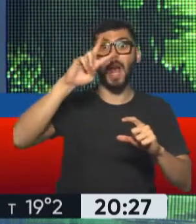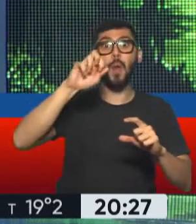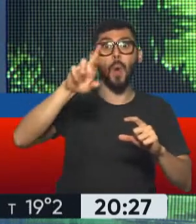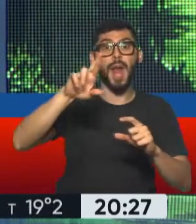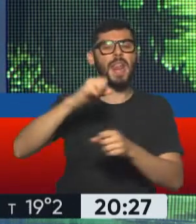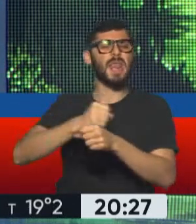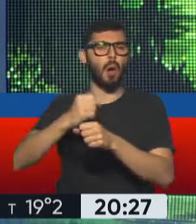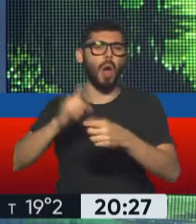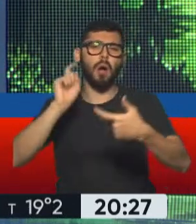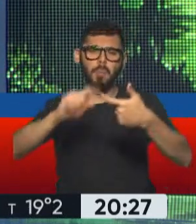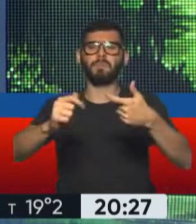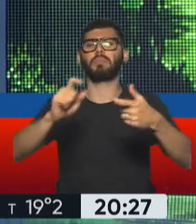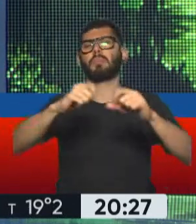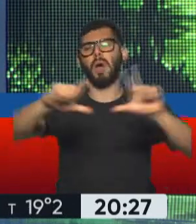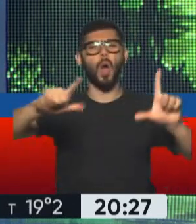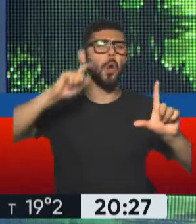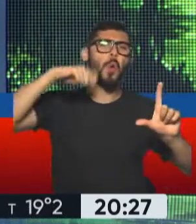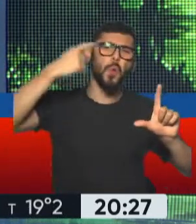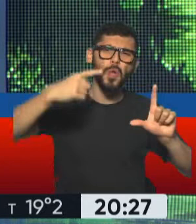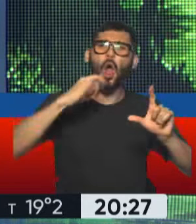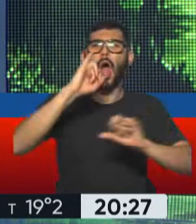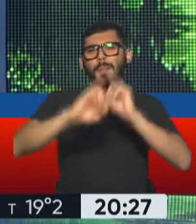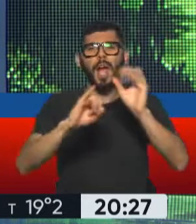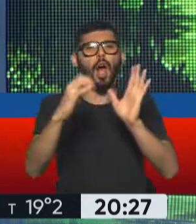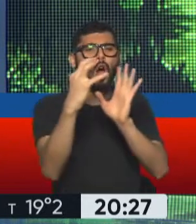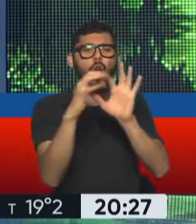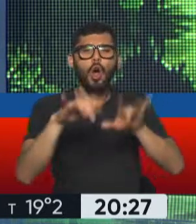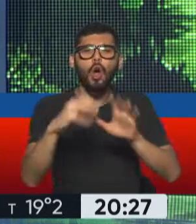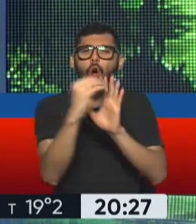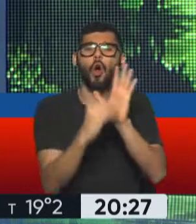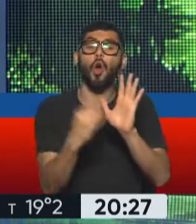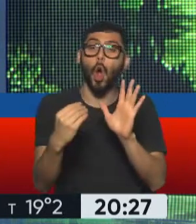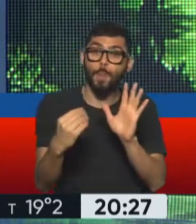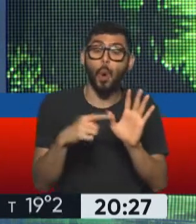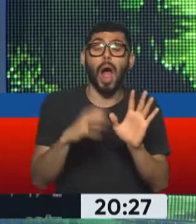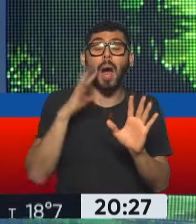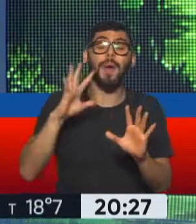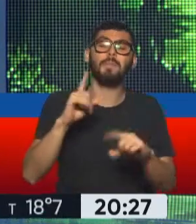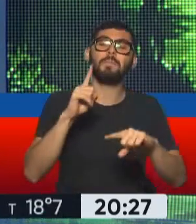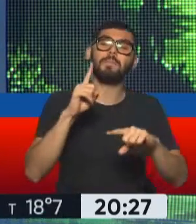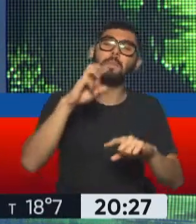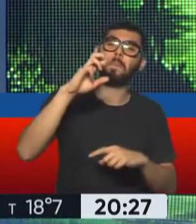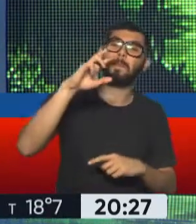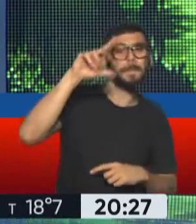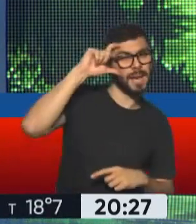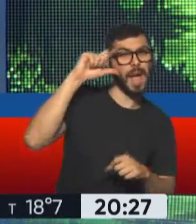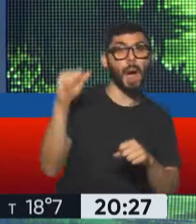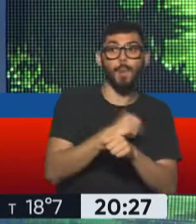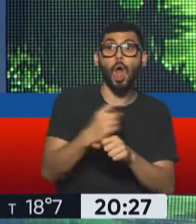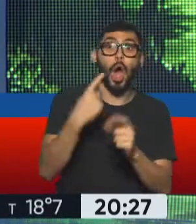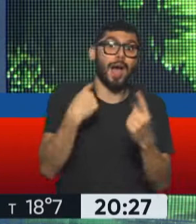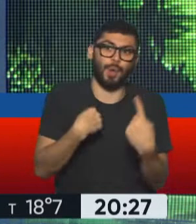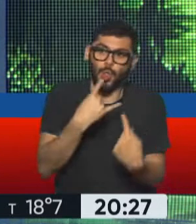tenés hasta un video que te explica cómo llenar los datos para una preaprobación. Ahí vemos si la empresa, no sé, existe, tiene